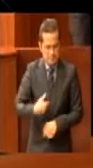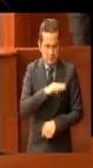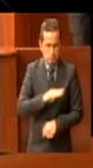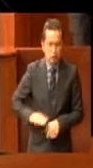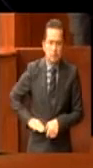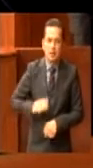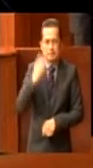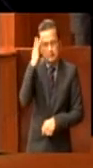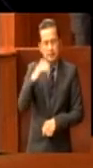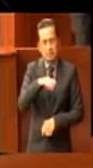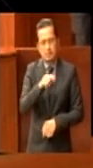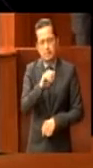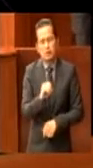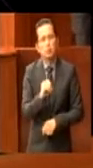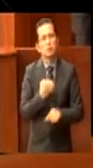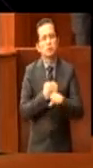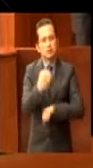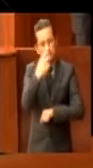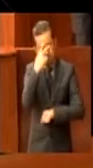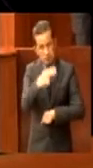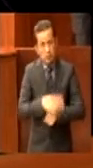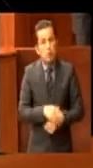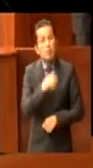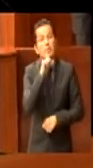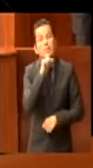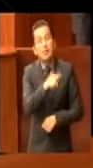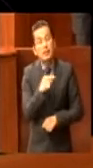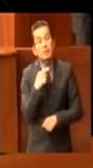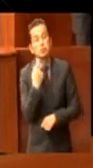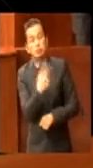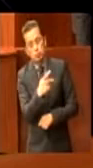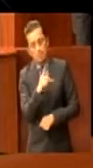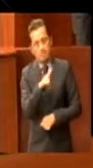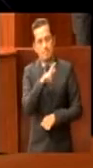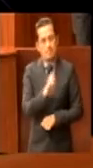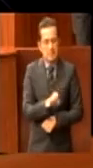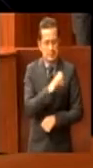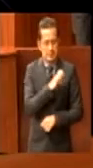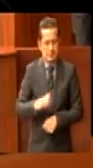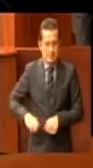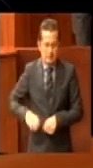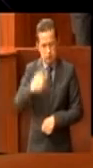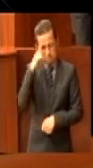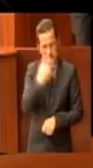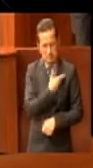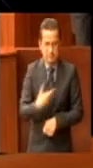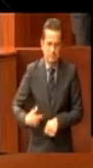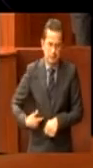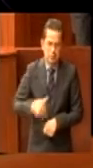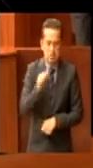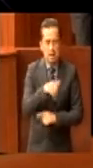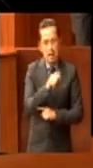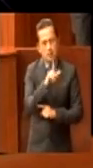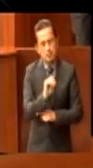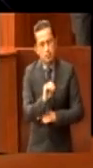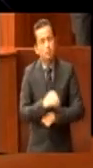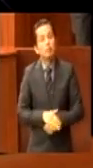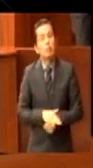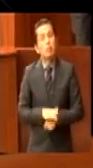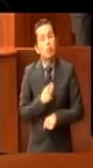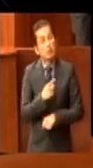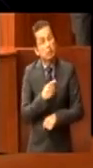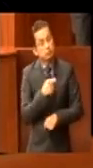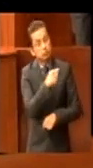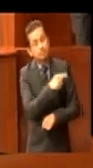estado en méxico así como en contra de su entonces precandidato a la presidencia de la república andrés manuel lópez obrador por la supuesta realización